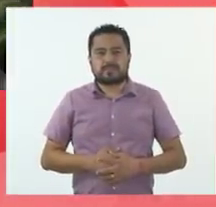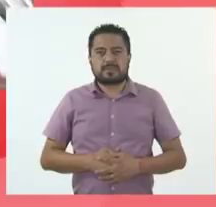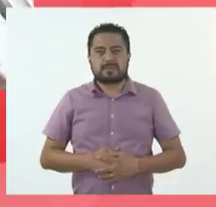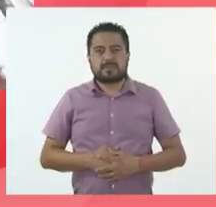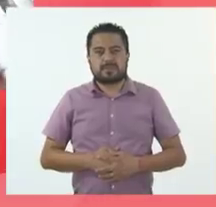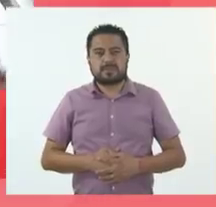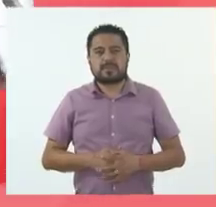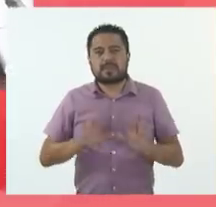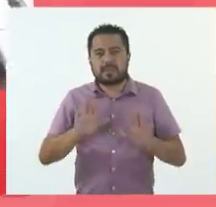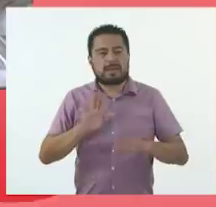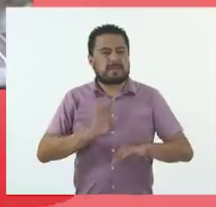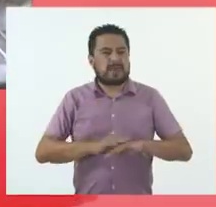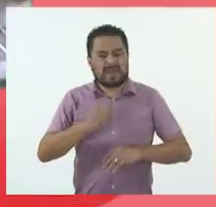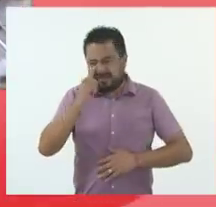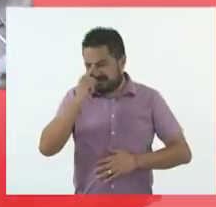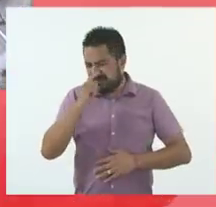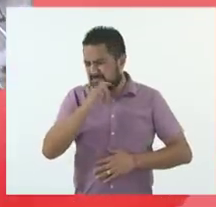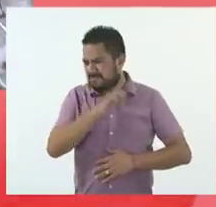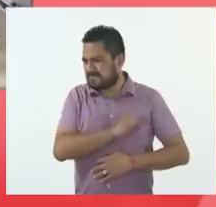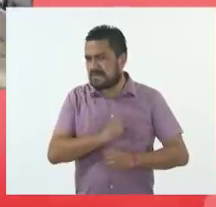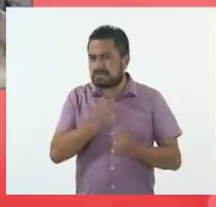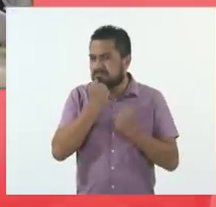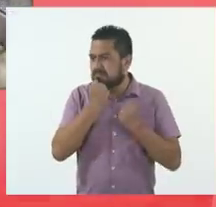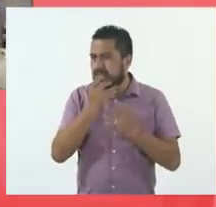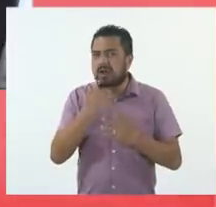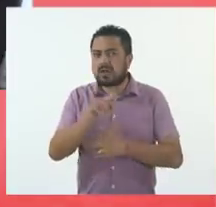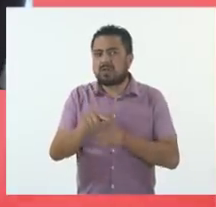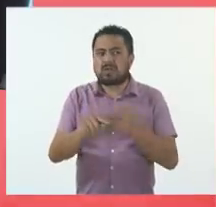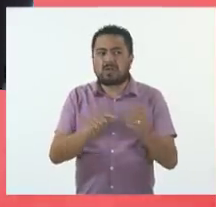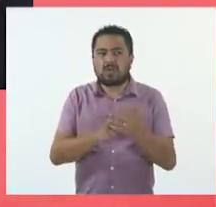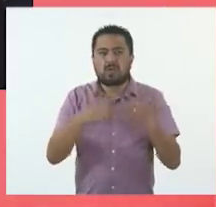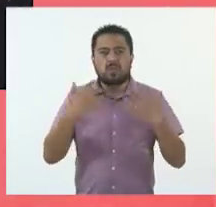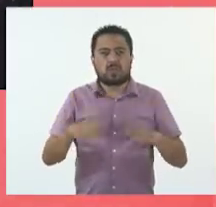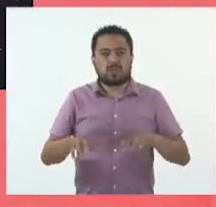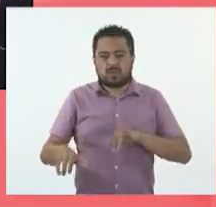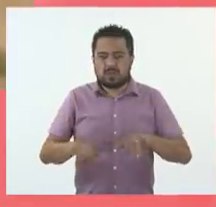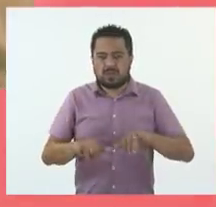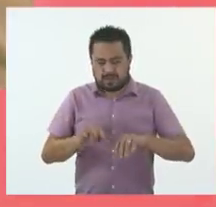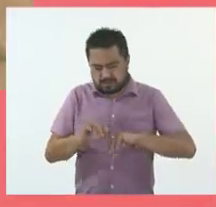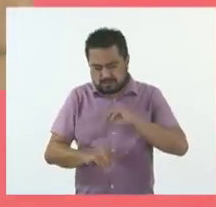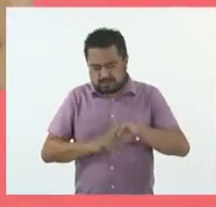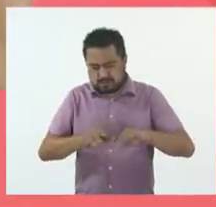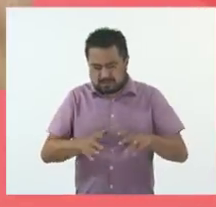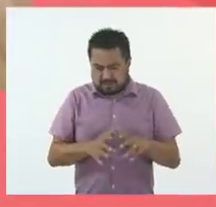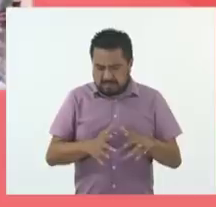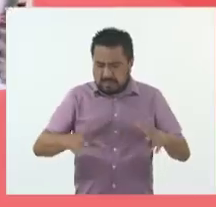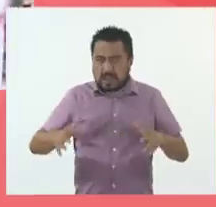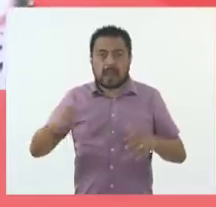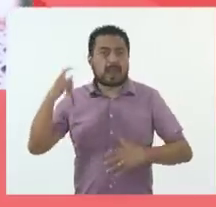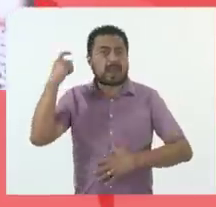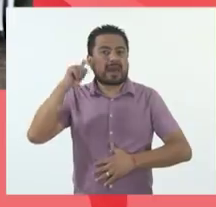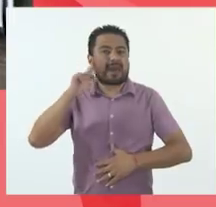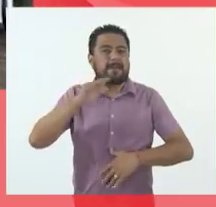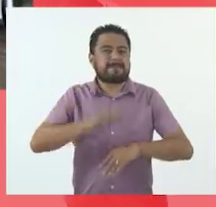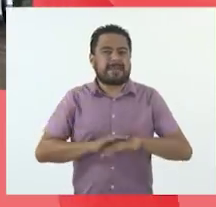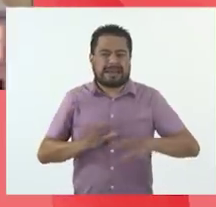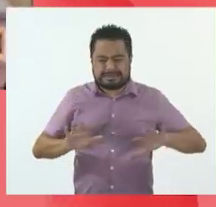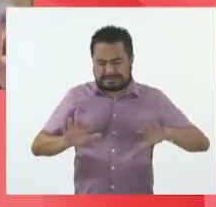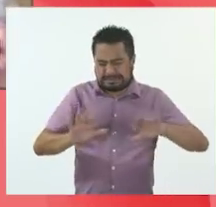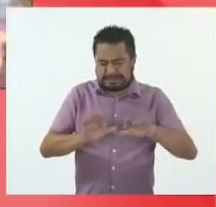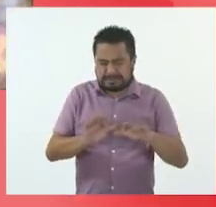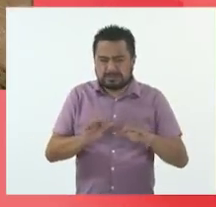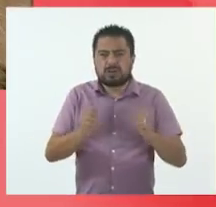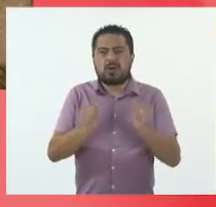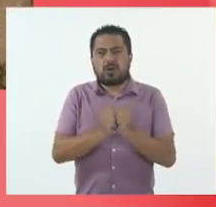Una de las piezas más fascinantes del museo es esta enorme maqueta que muestra un Querétaro en miniatura. con